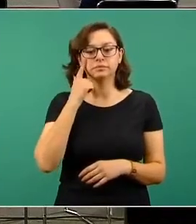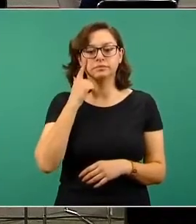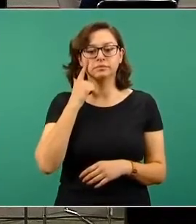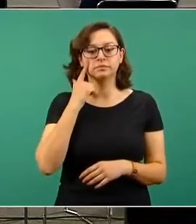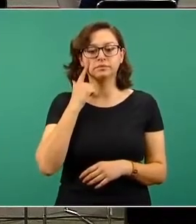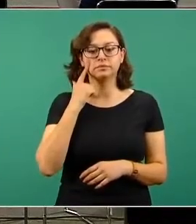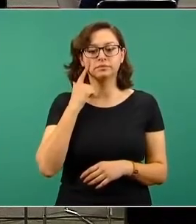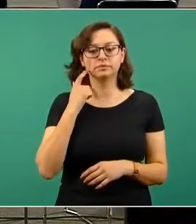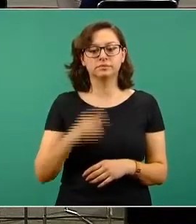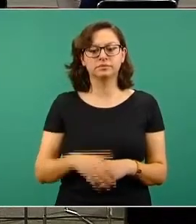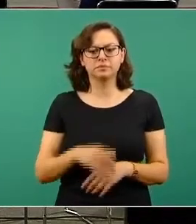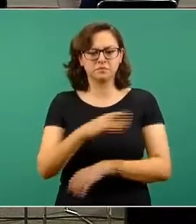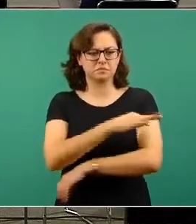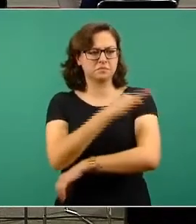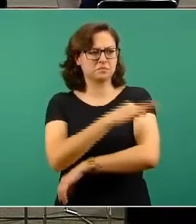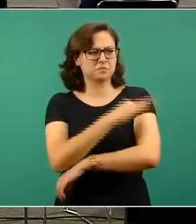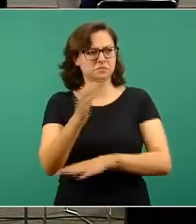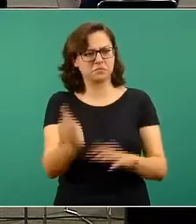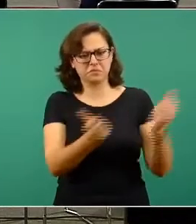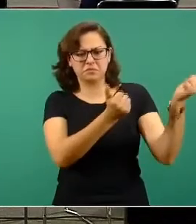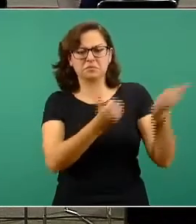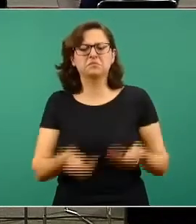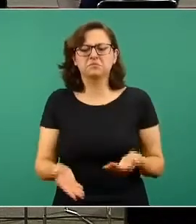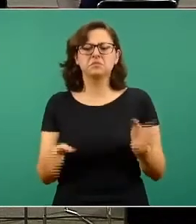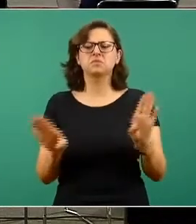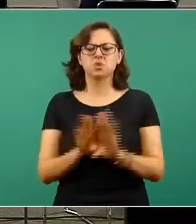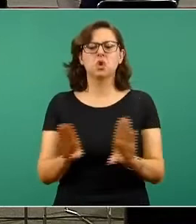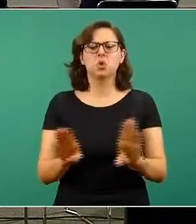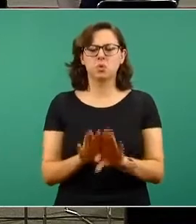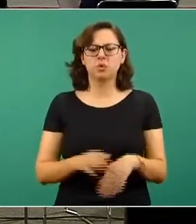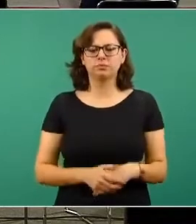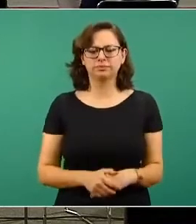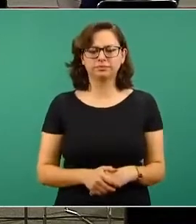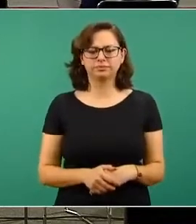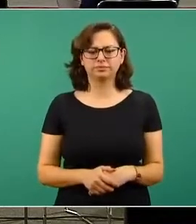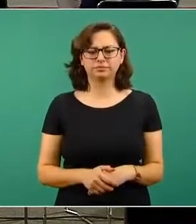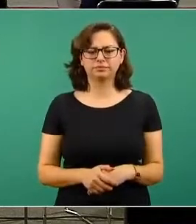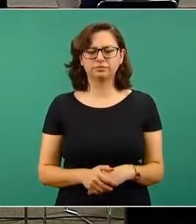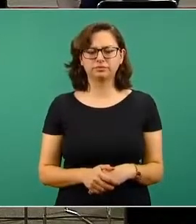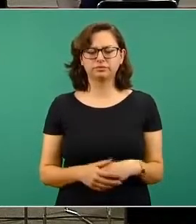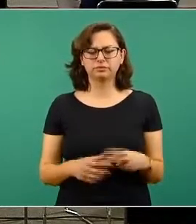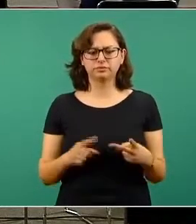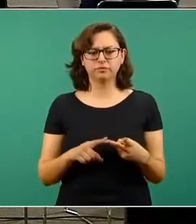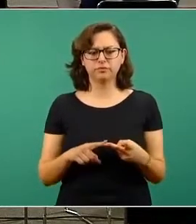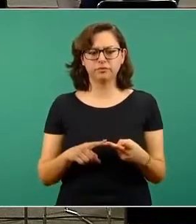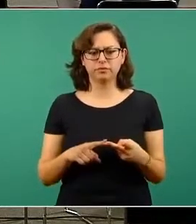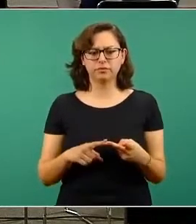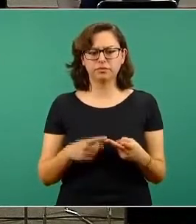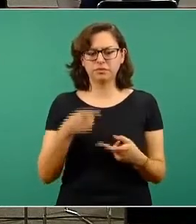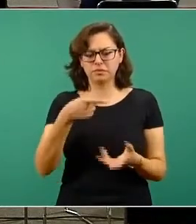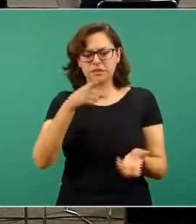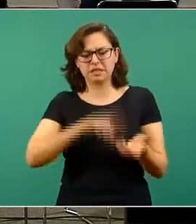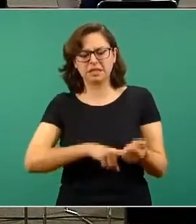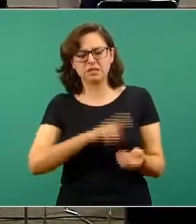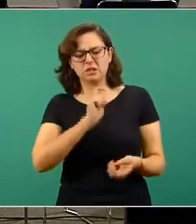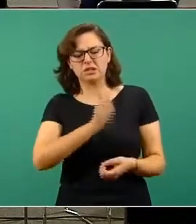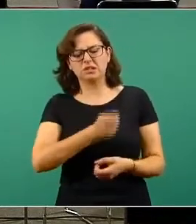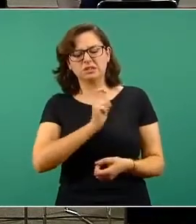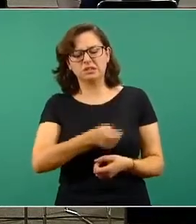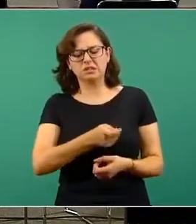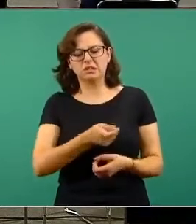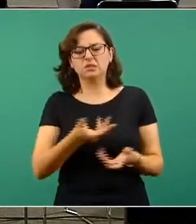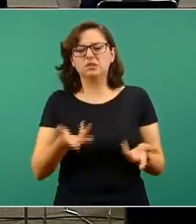cómo ingresaron al país estas vacunas, cuándo van a tener ya una determinación de qué contienen.